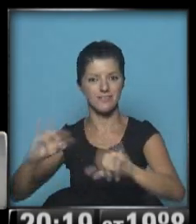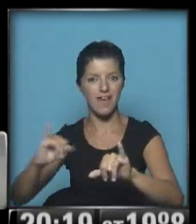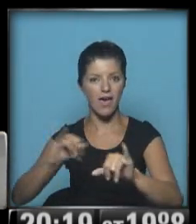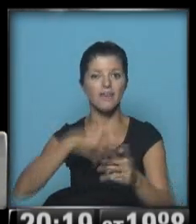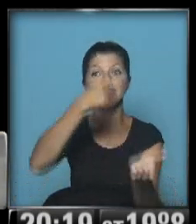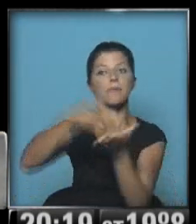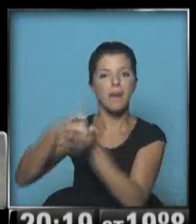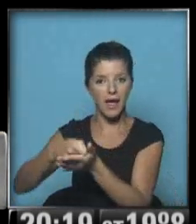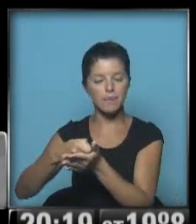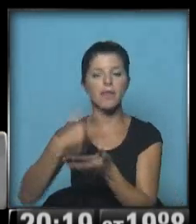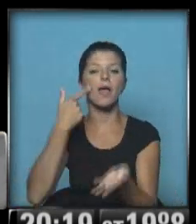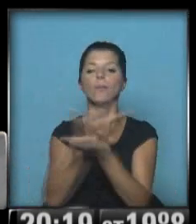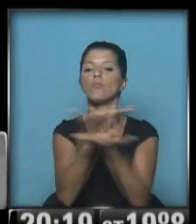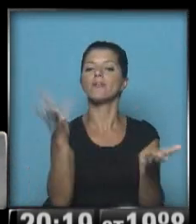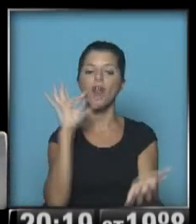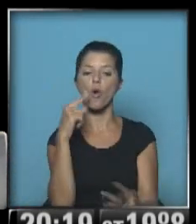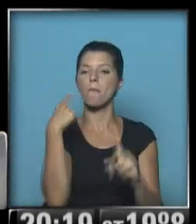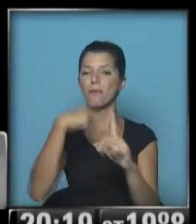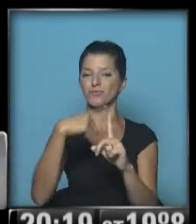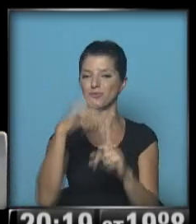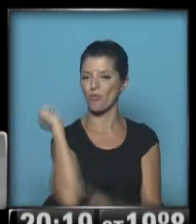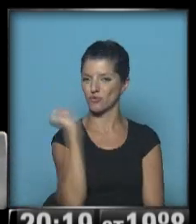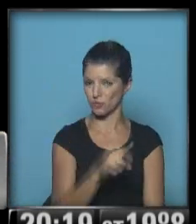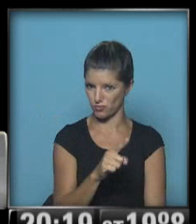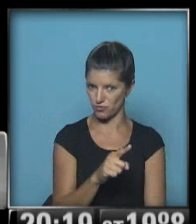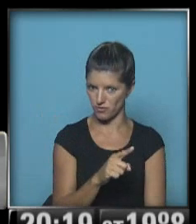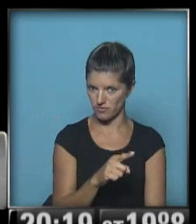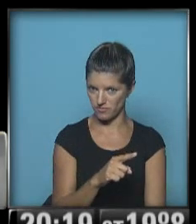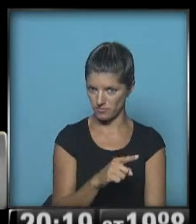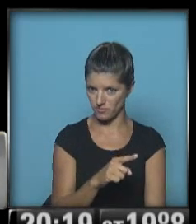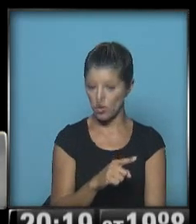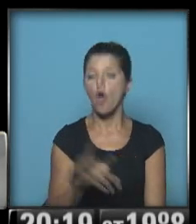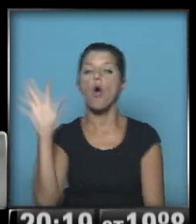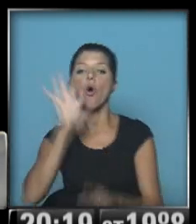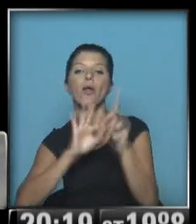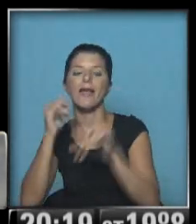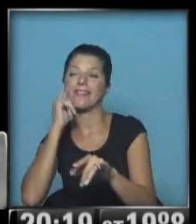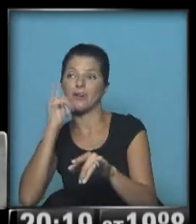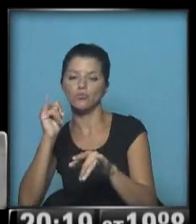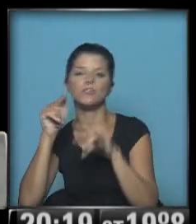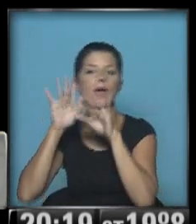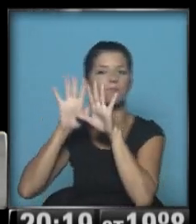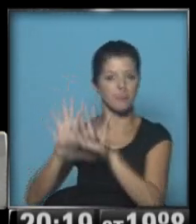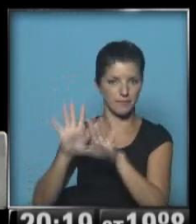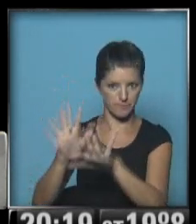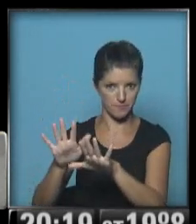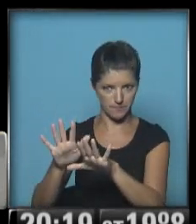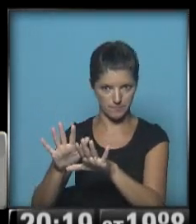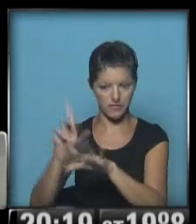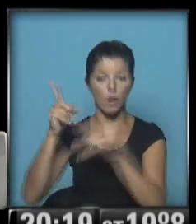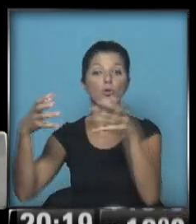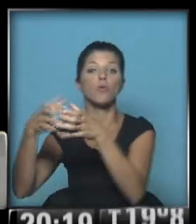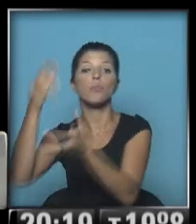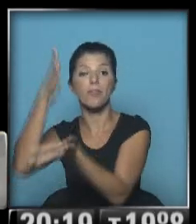una imagen positiva o contrarrestar las denuncias que venían haciendo los organismos de Derechos